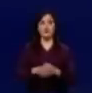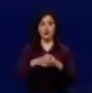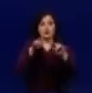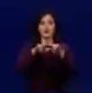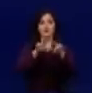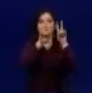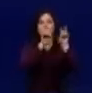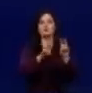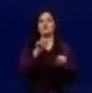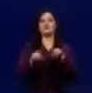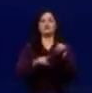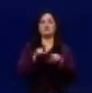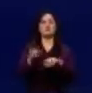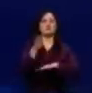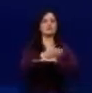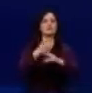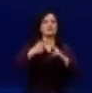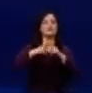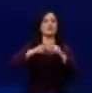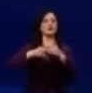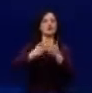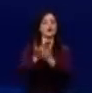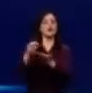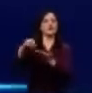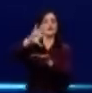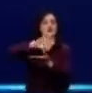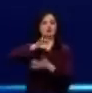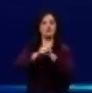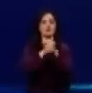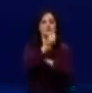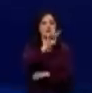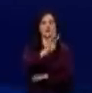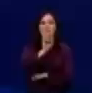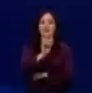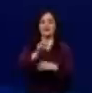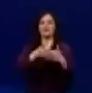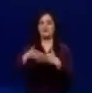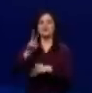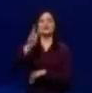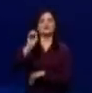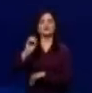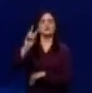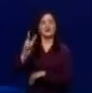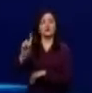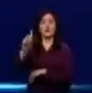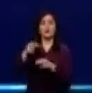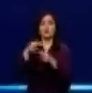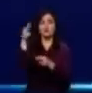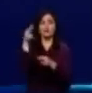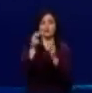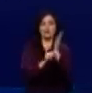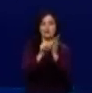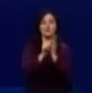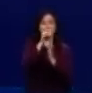Revisamos algunos titulares. Tras la instalación del nuevo periodo legislativo 2017-2021, el exministro del Interior, José Serrano,